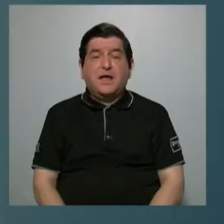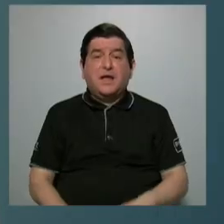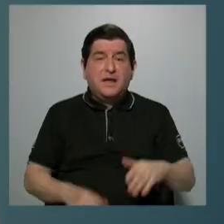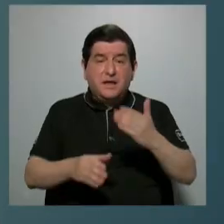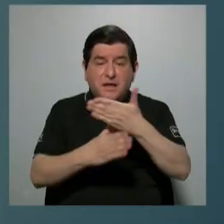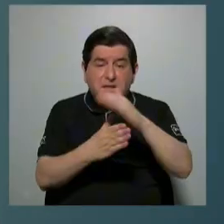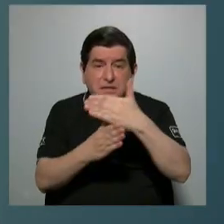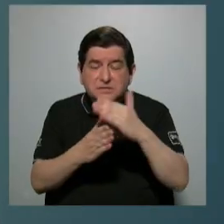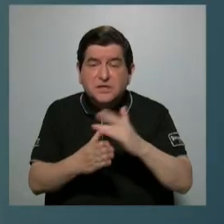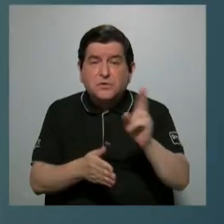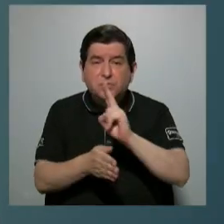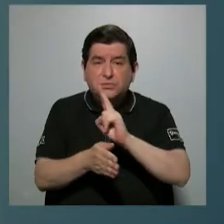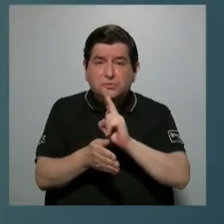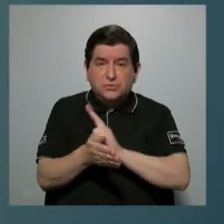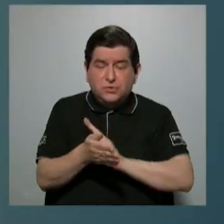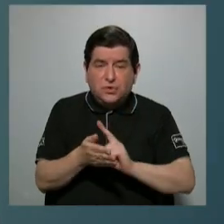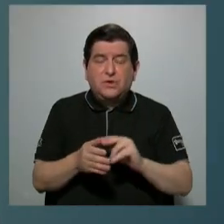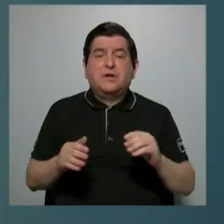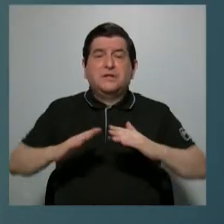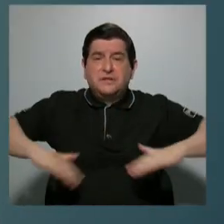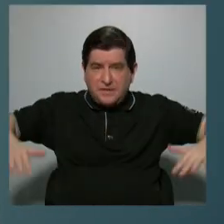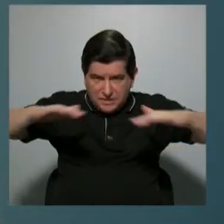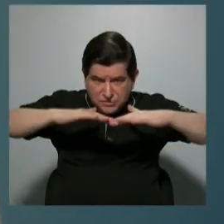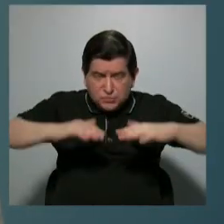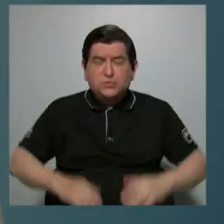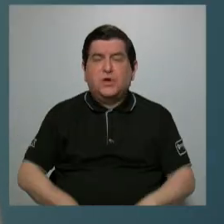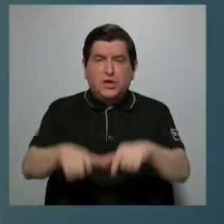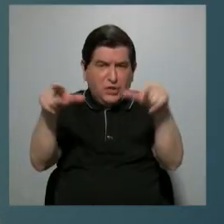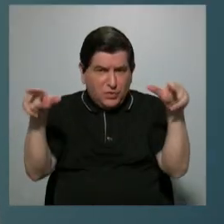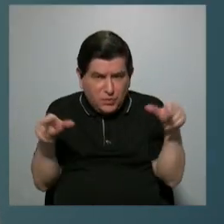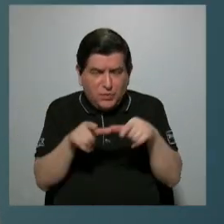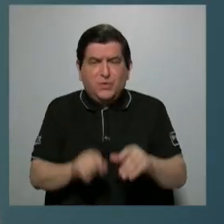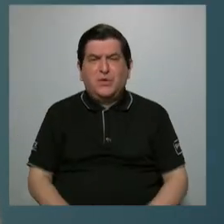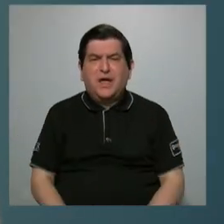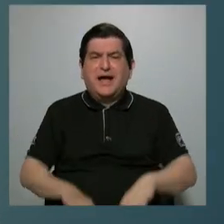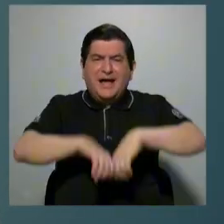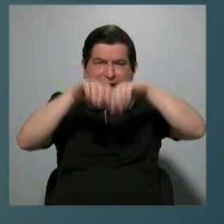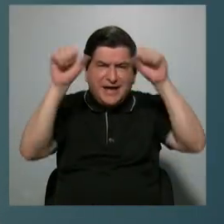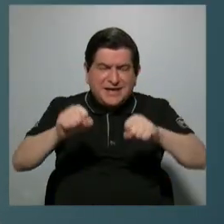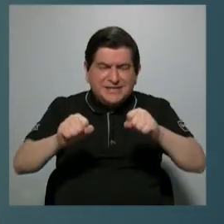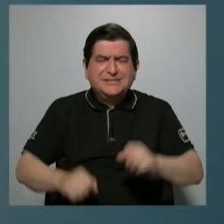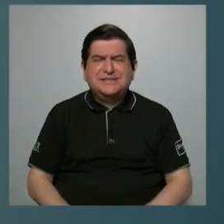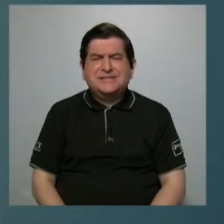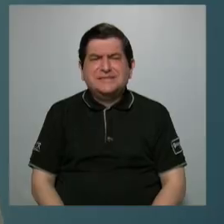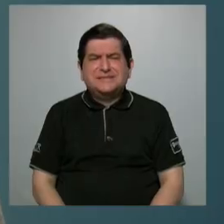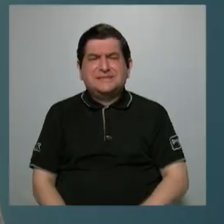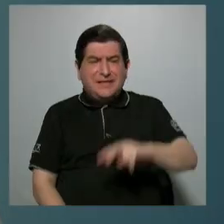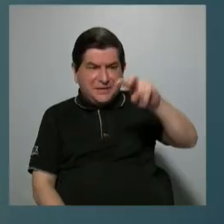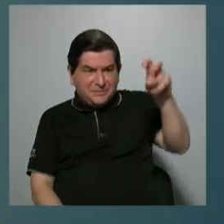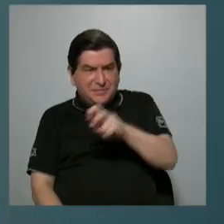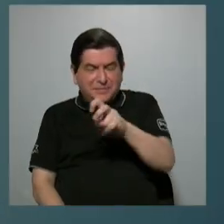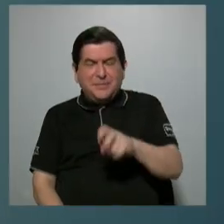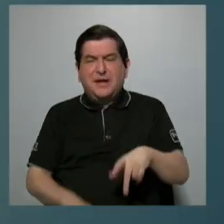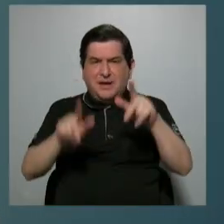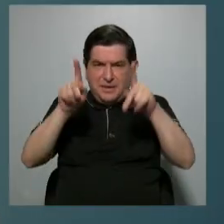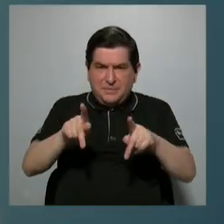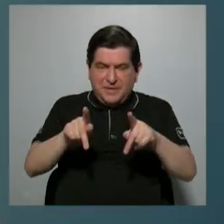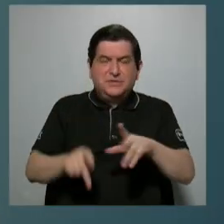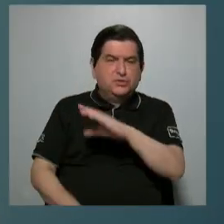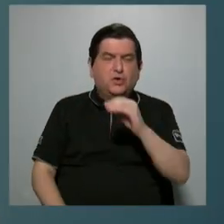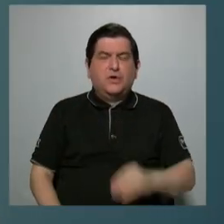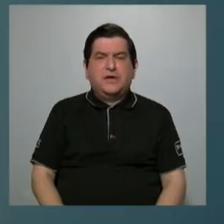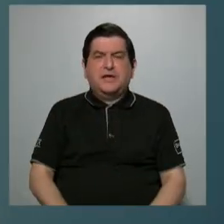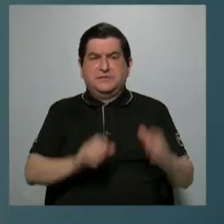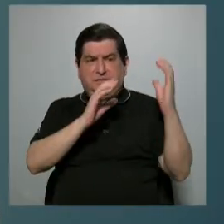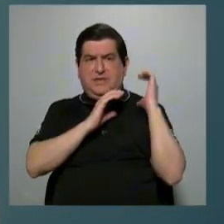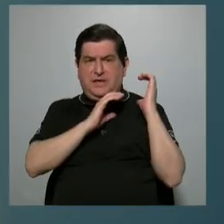distribución de usos del suelo, ¿verdad?, en el territorio, los sistemas de transporte, movilidad de personas y de carga, todos los